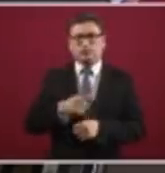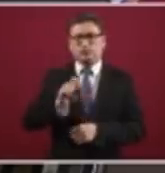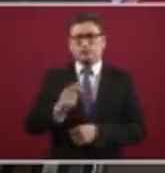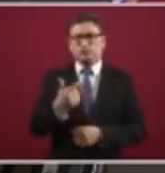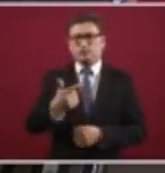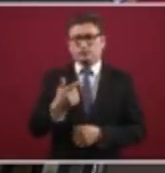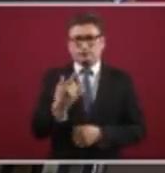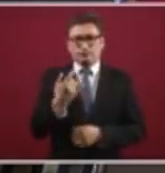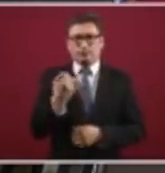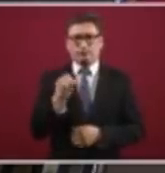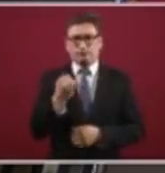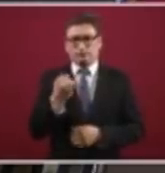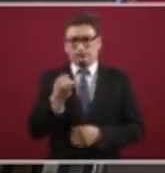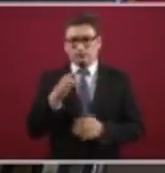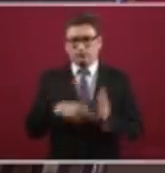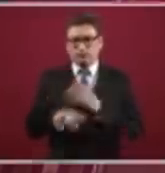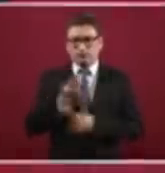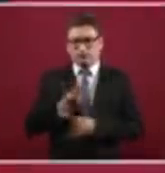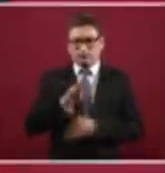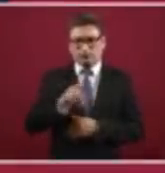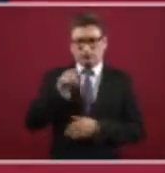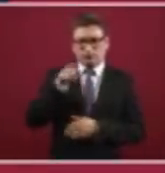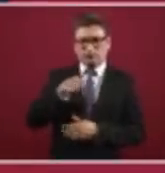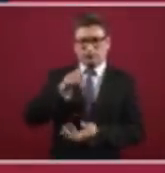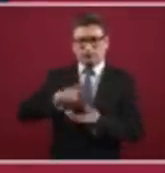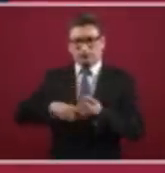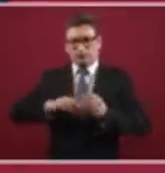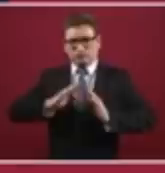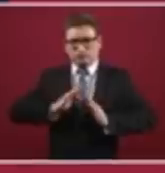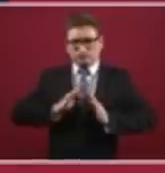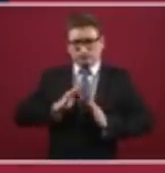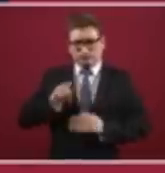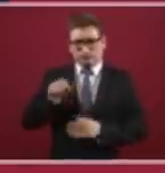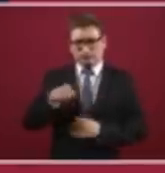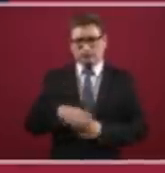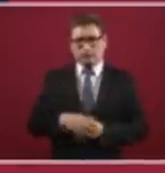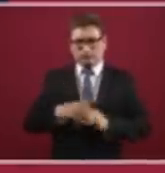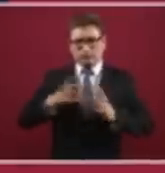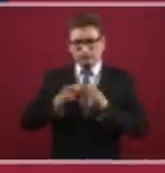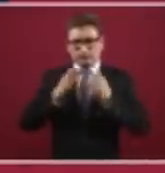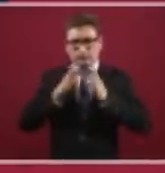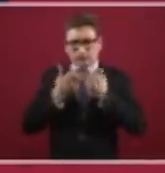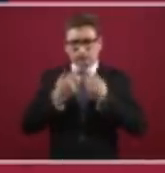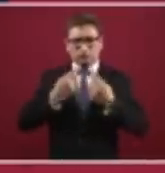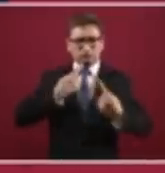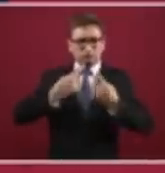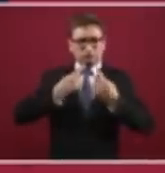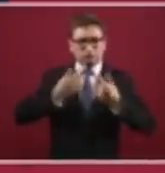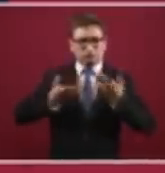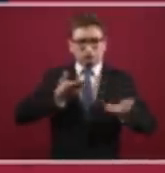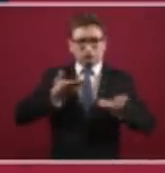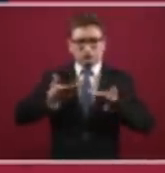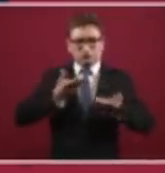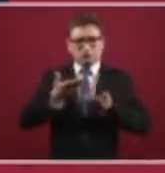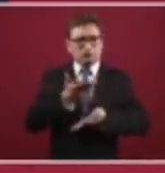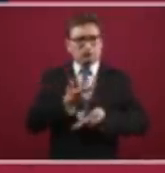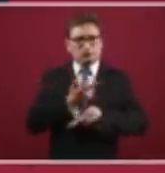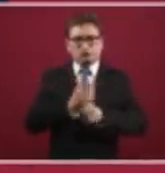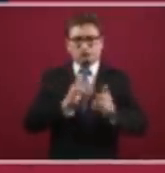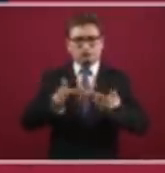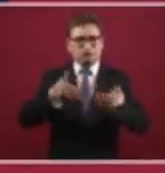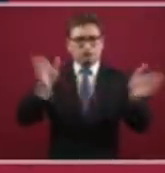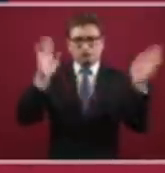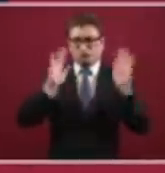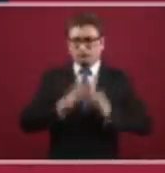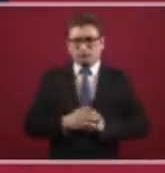2019 en las propias instalaciones del aceite de defensa nacional de un debate abierto un diálogo sin